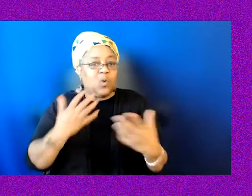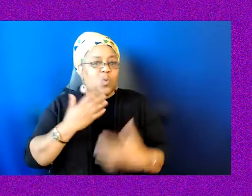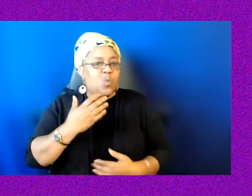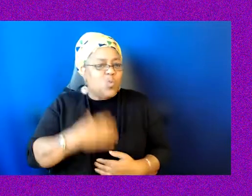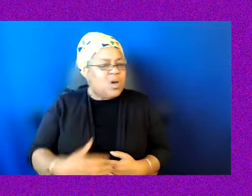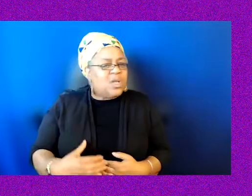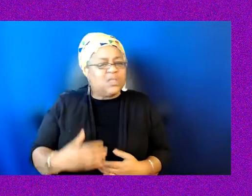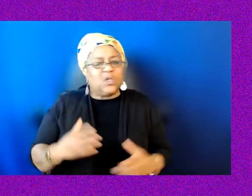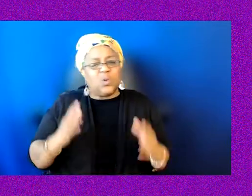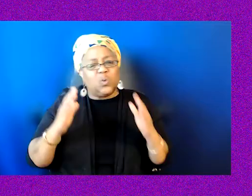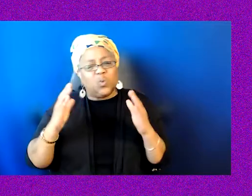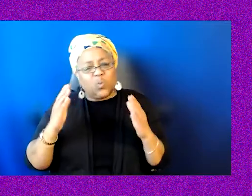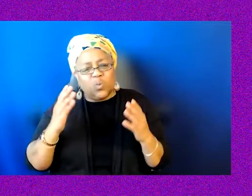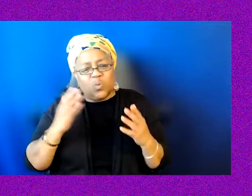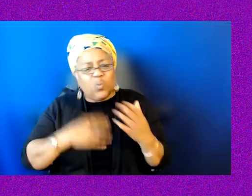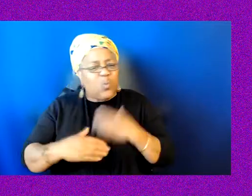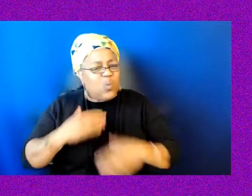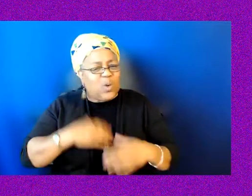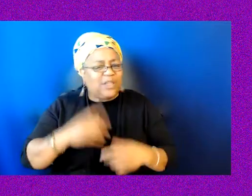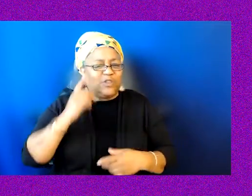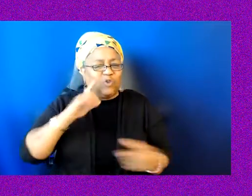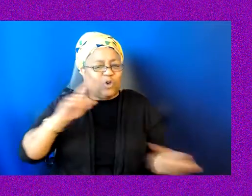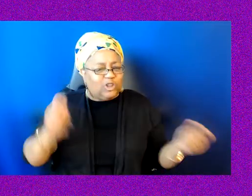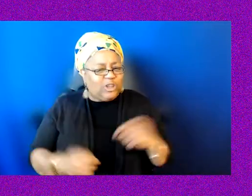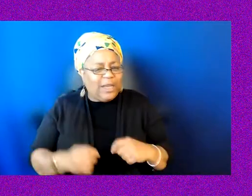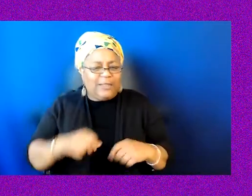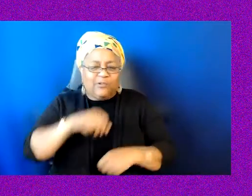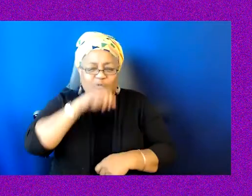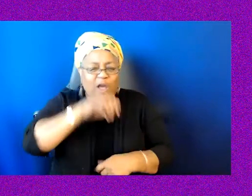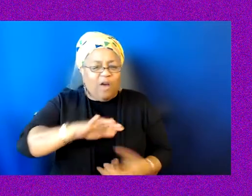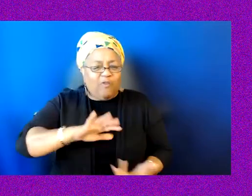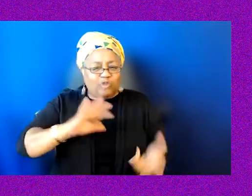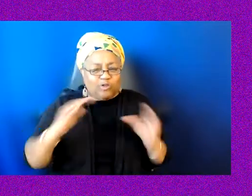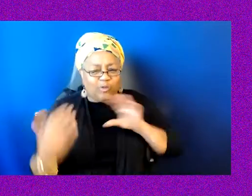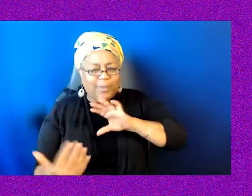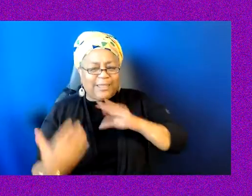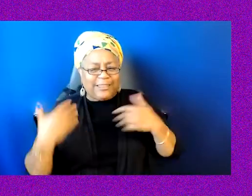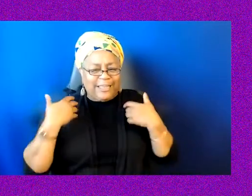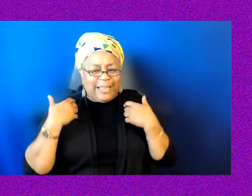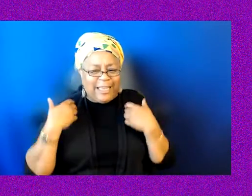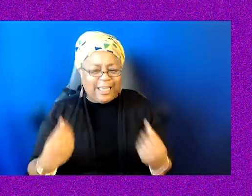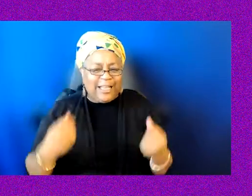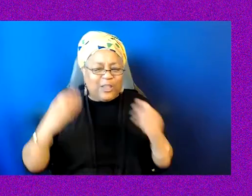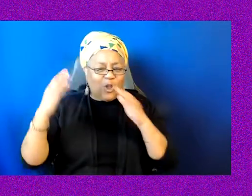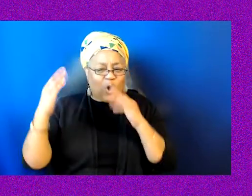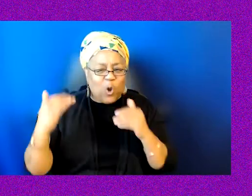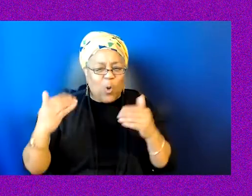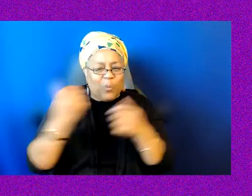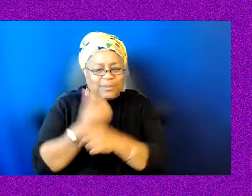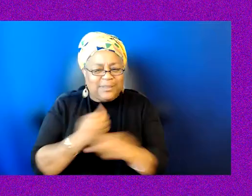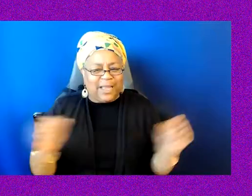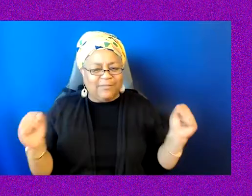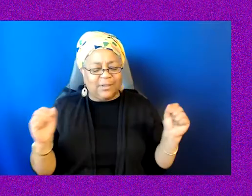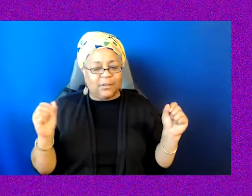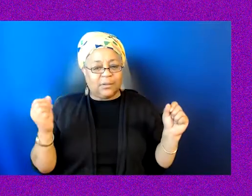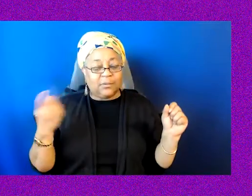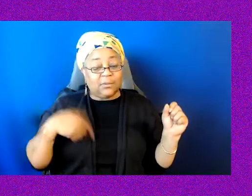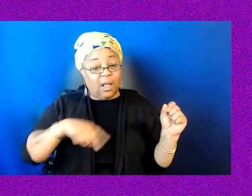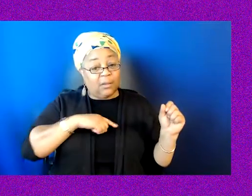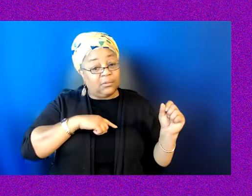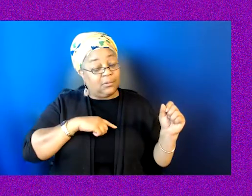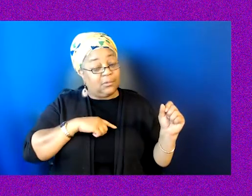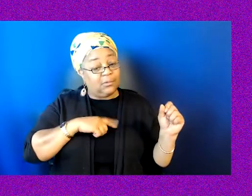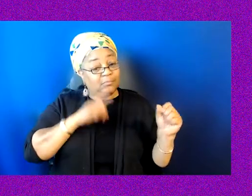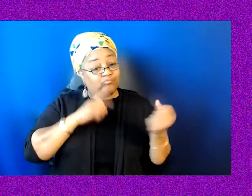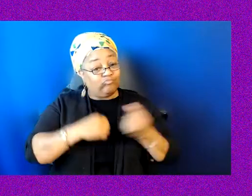quisiéramos, deseábamos cambio, crecimiento, amor, transformación, esperanza, seguridad,